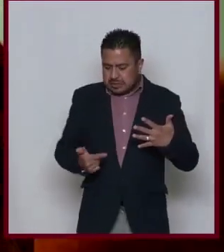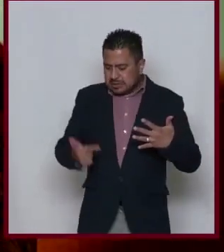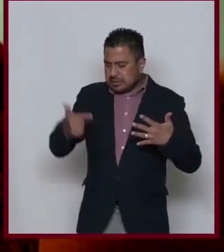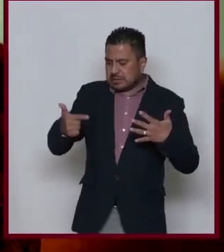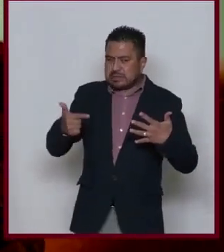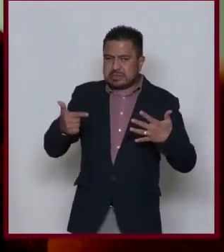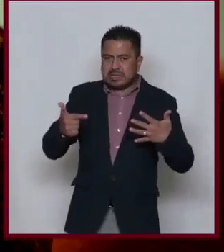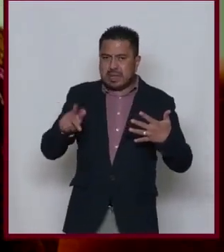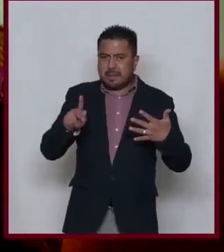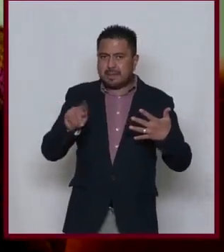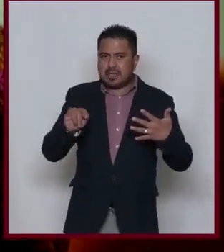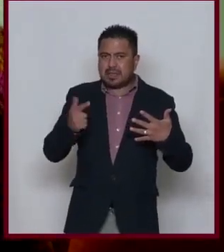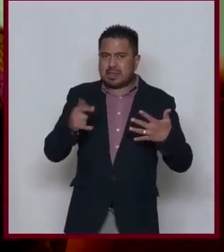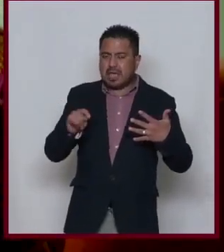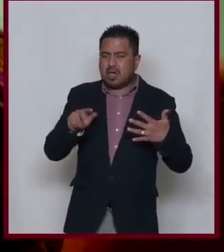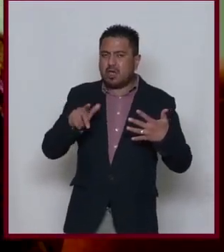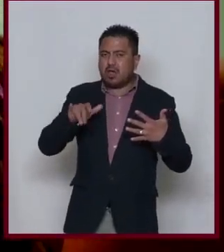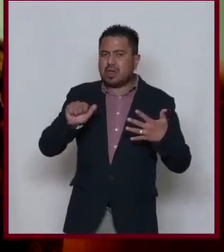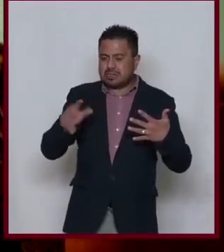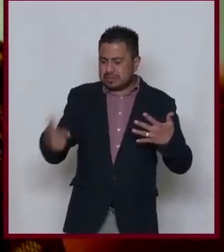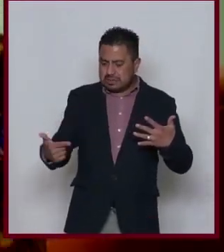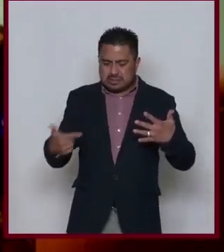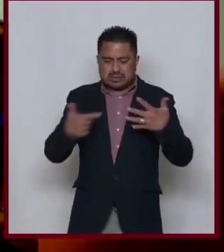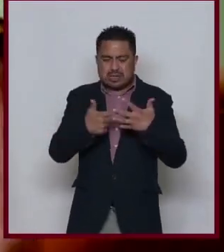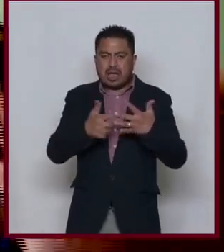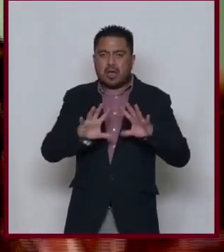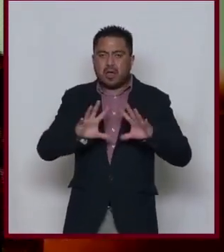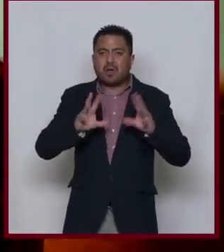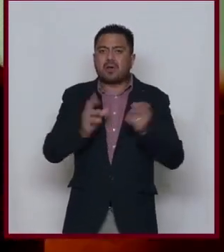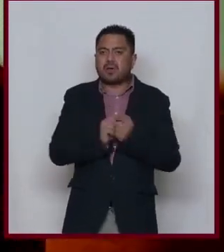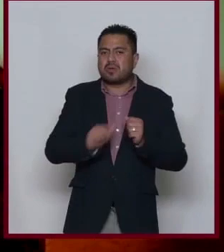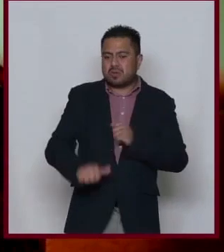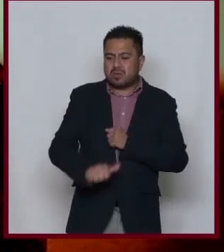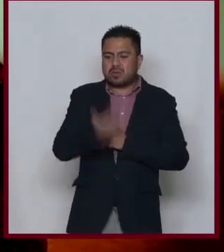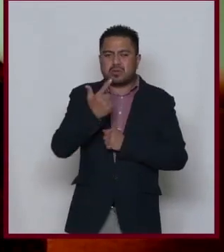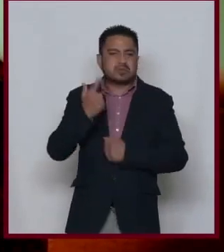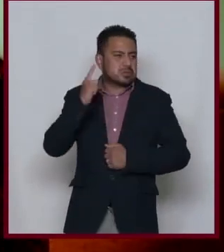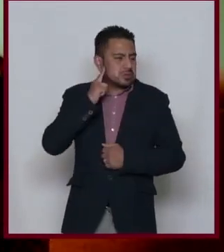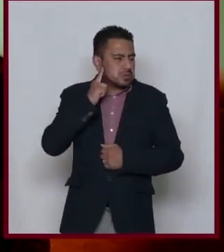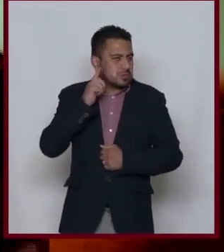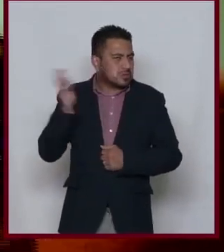escala de Pitágoras, tenemos que la escala cromática tiene 12 sonidos